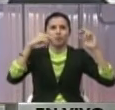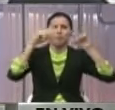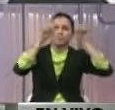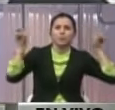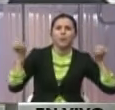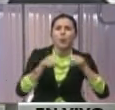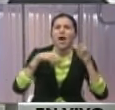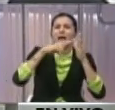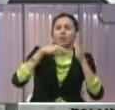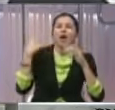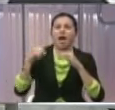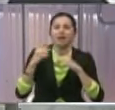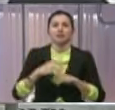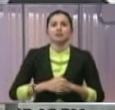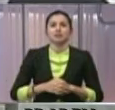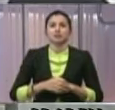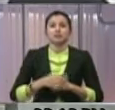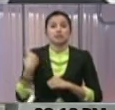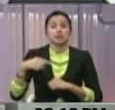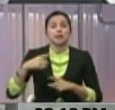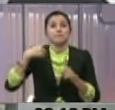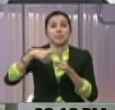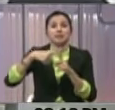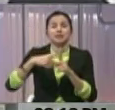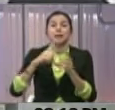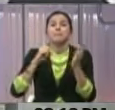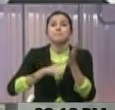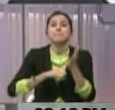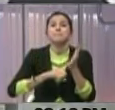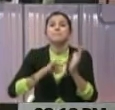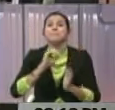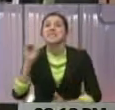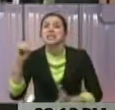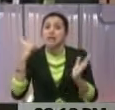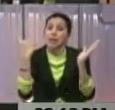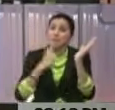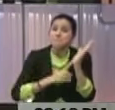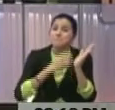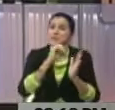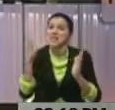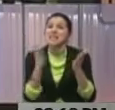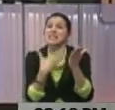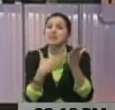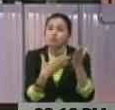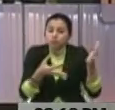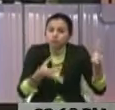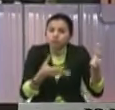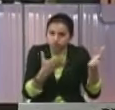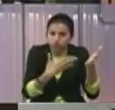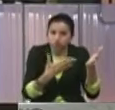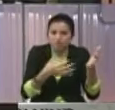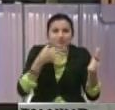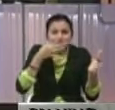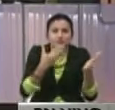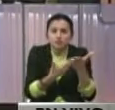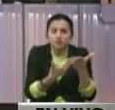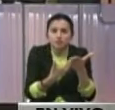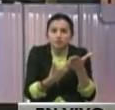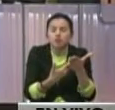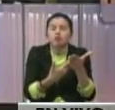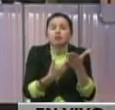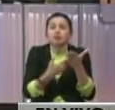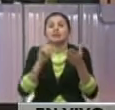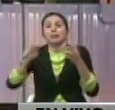documentación ya cuenta con más de 1000 títulos en físico y además de eso una colección de miles de títulos ya